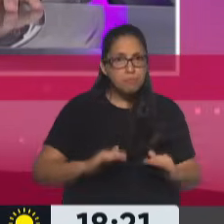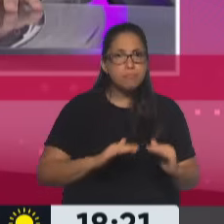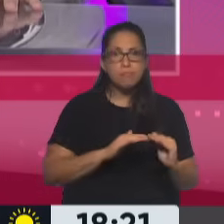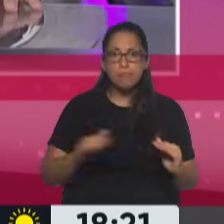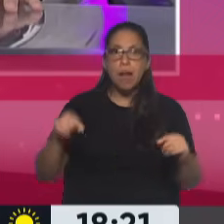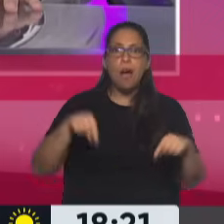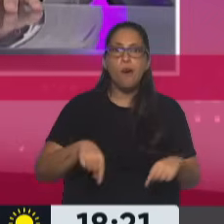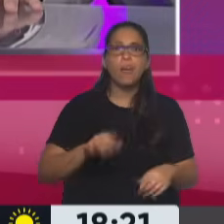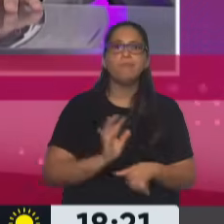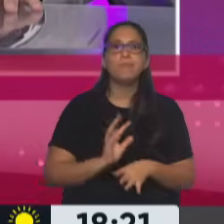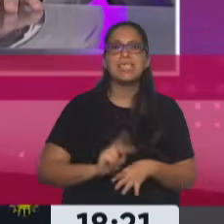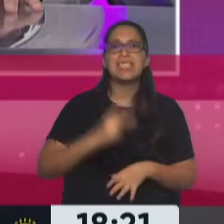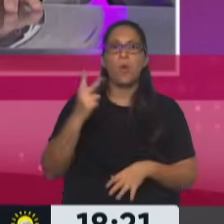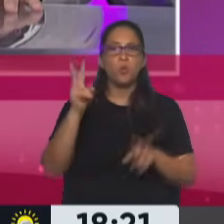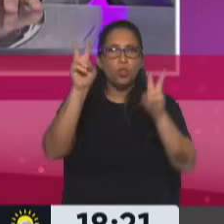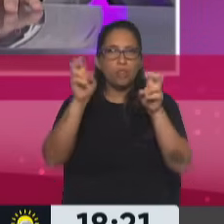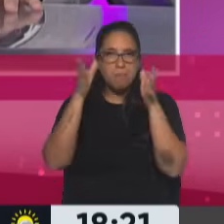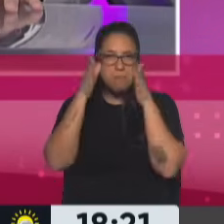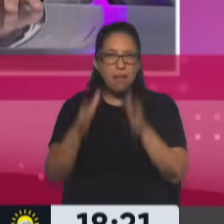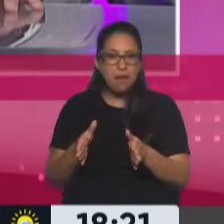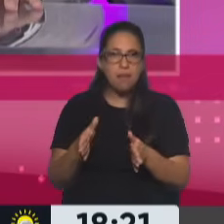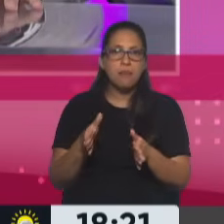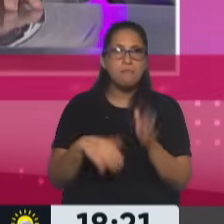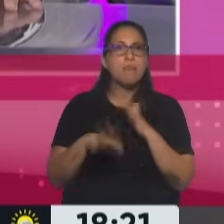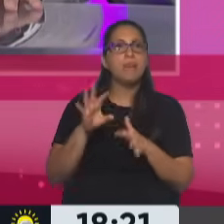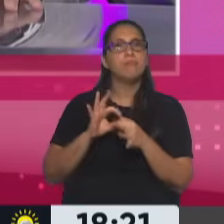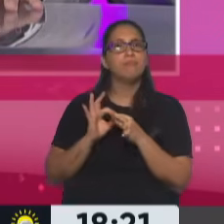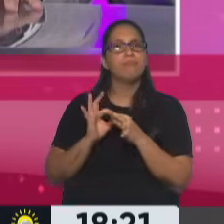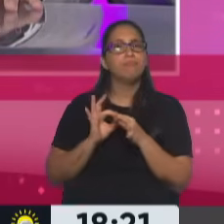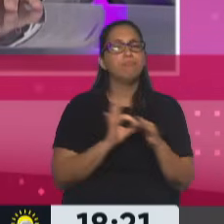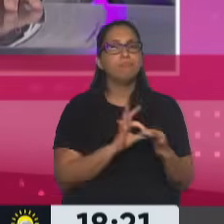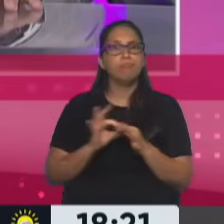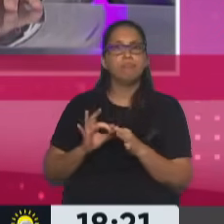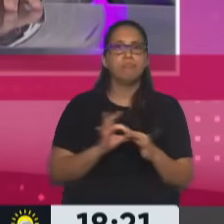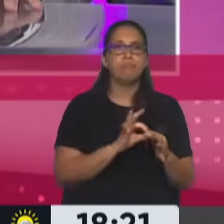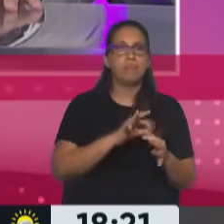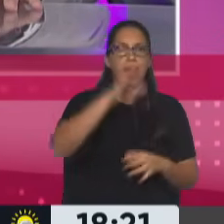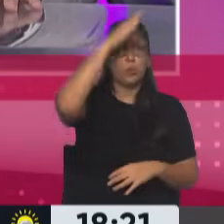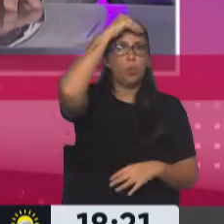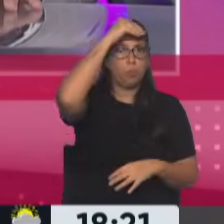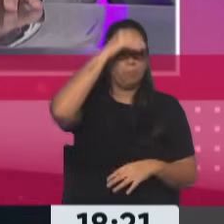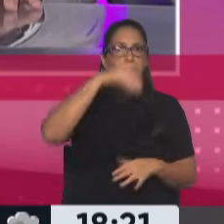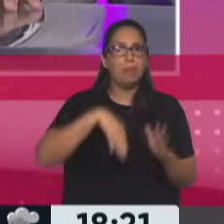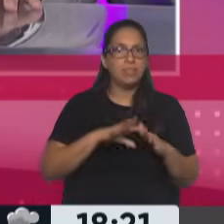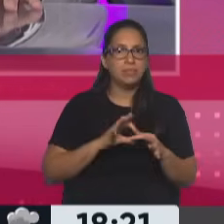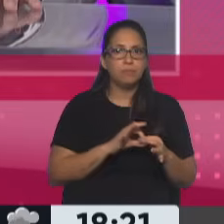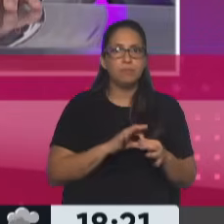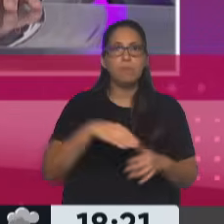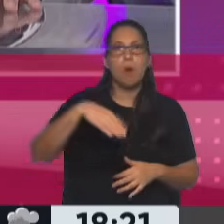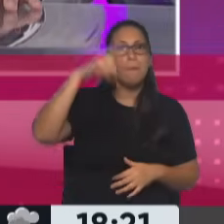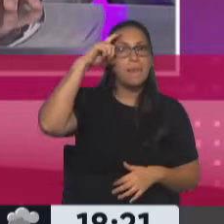una especie de segundo eje. Ese segundo eje es mucho más afín a Trump. Ese eje es el de